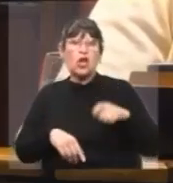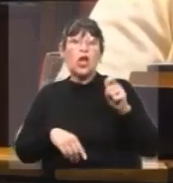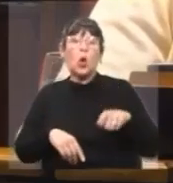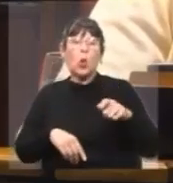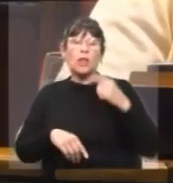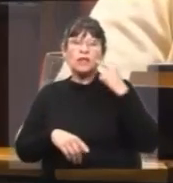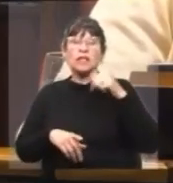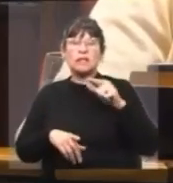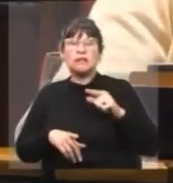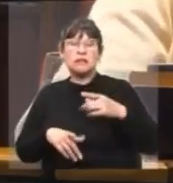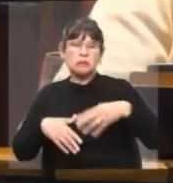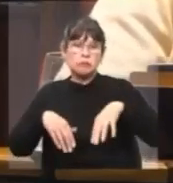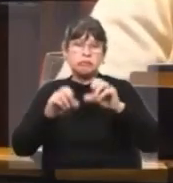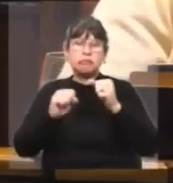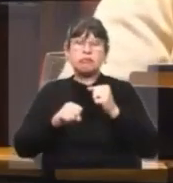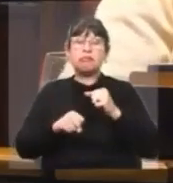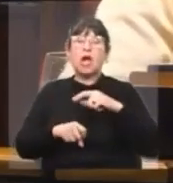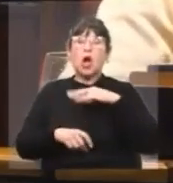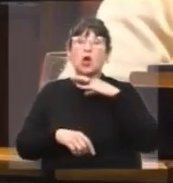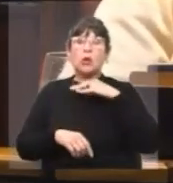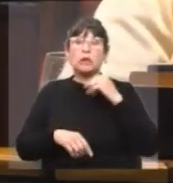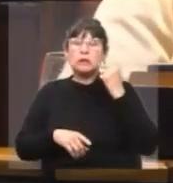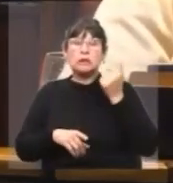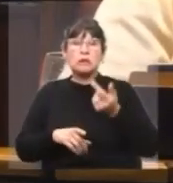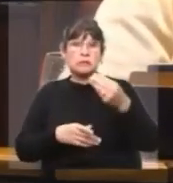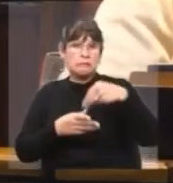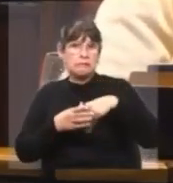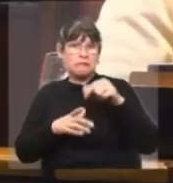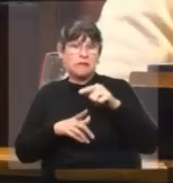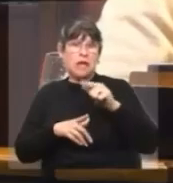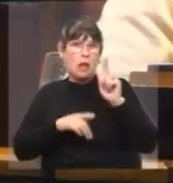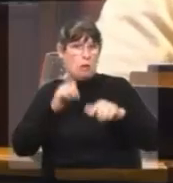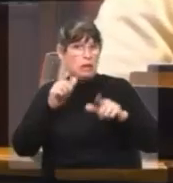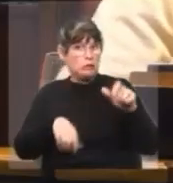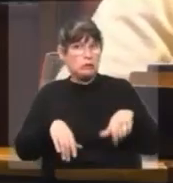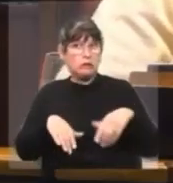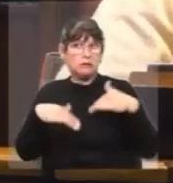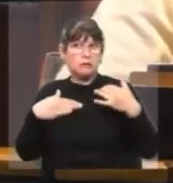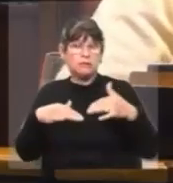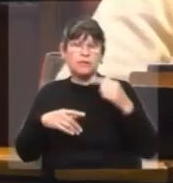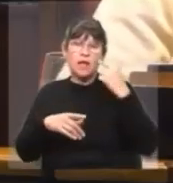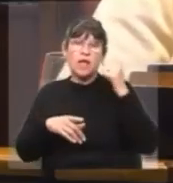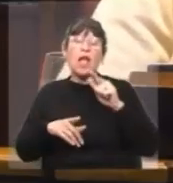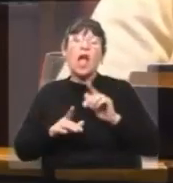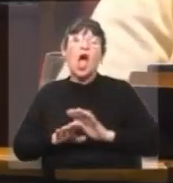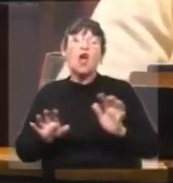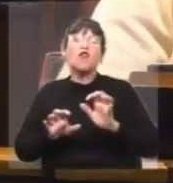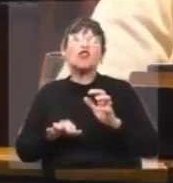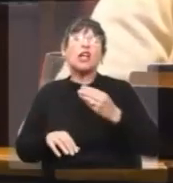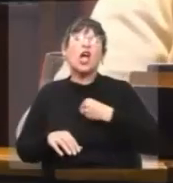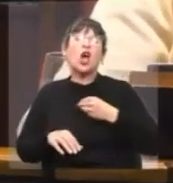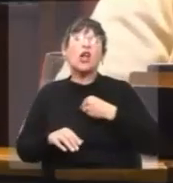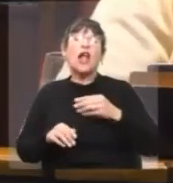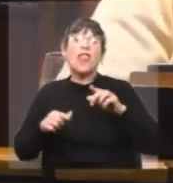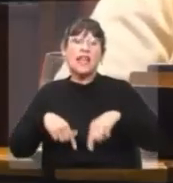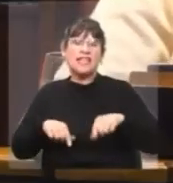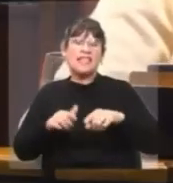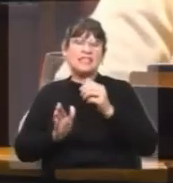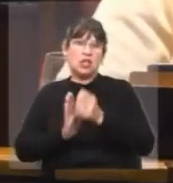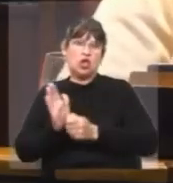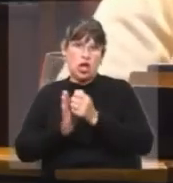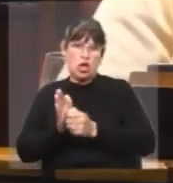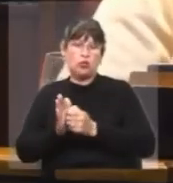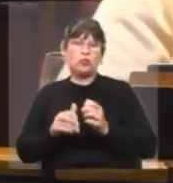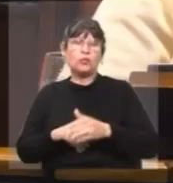la luz casos de corrupción que involucran a unas varias personas Incluyendo a funcionarios de confianza de la intendencia de